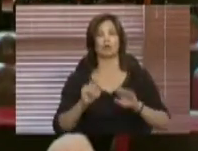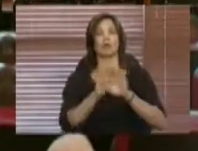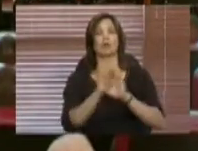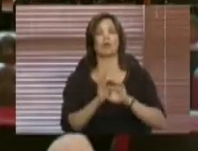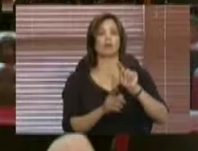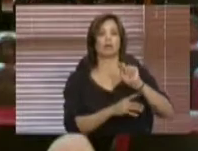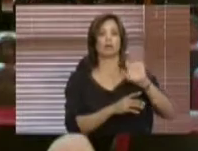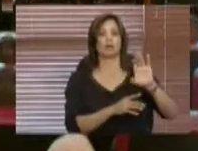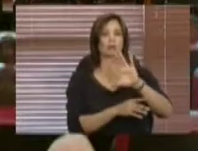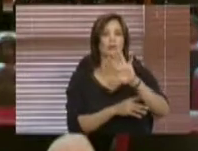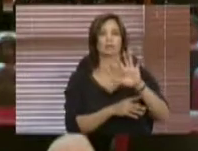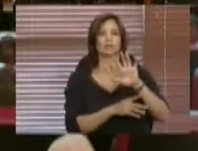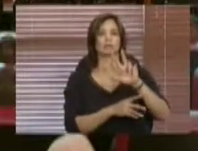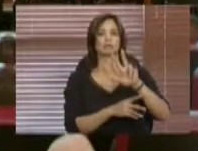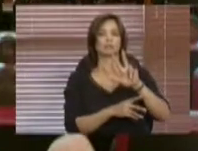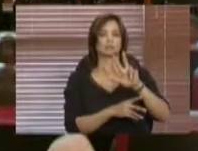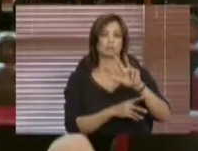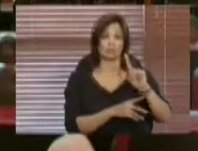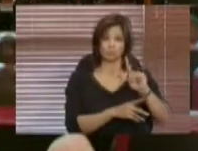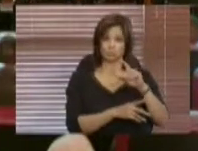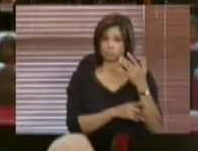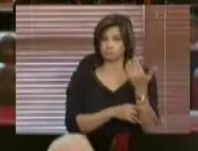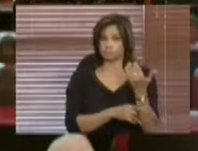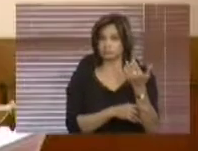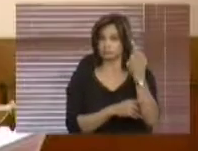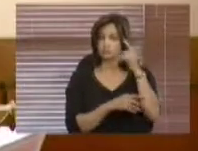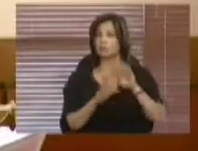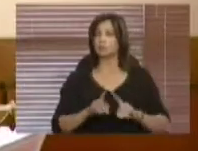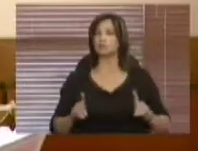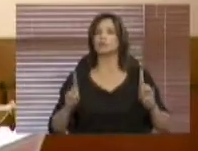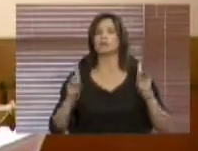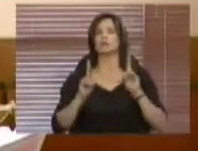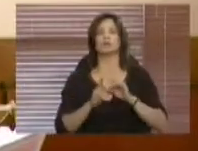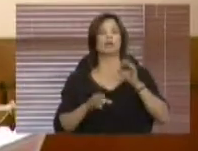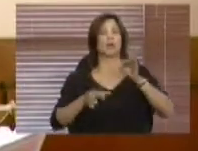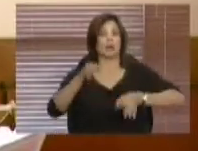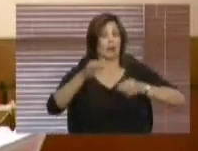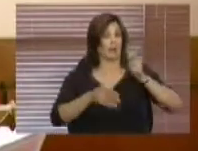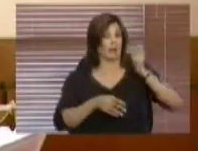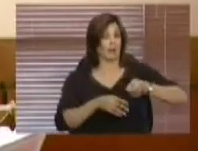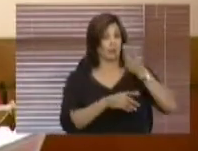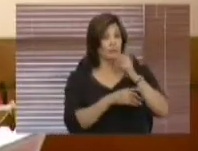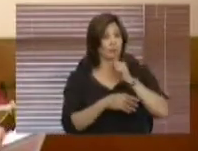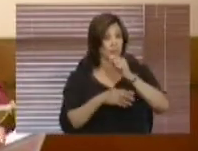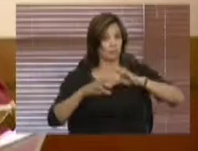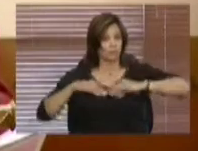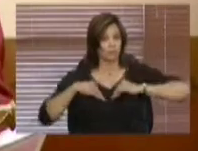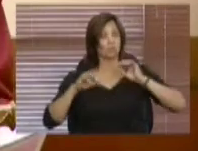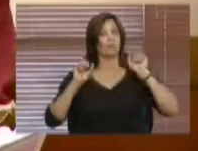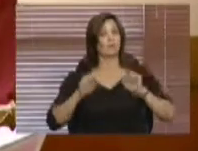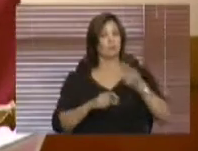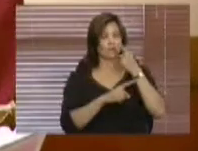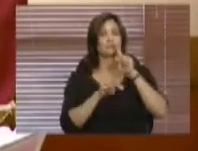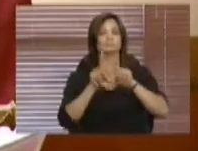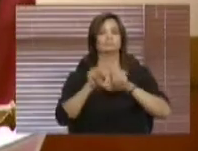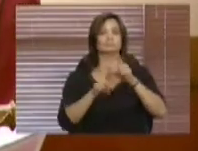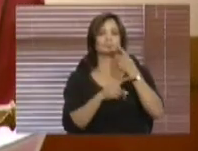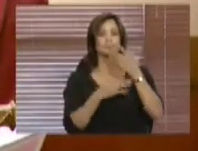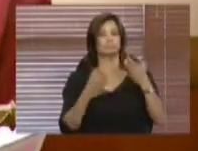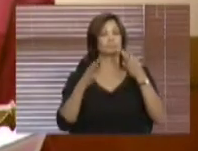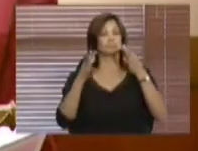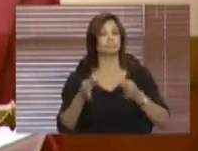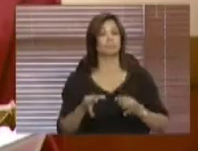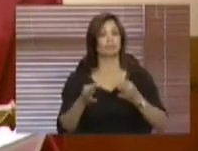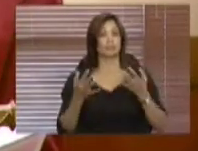Constitucional 531-15. La dignidad del juez no admite que pueda ser cuestionado en sus